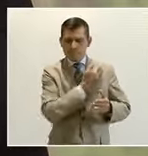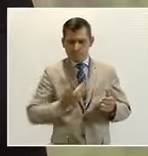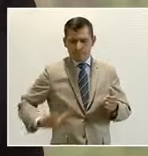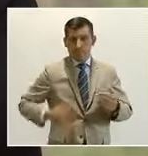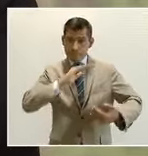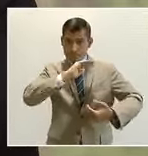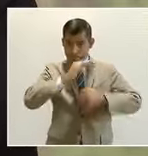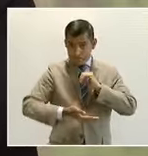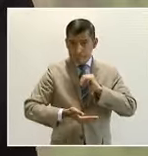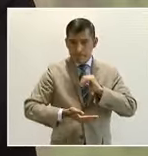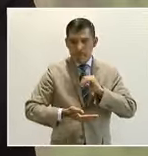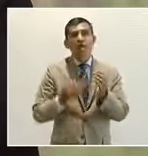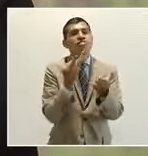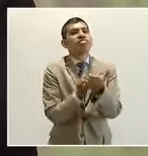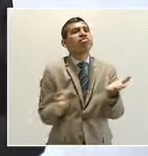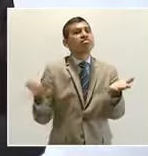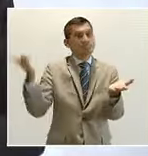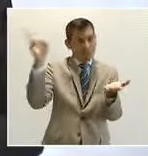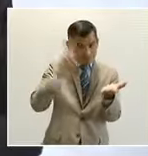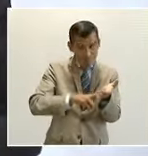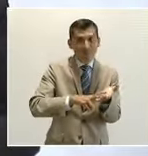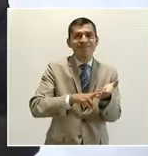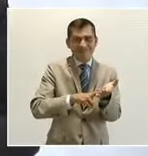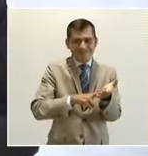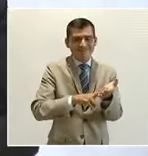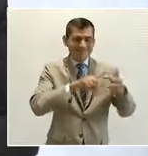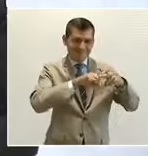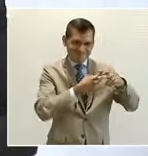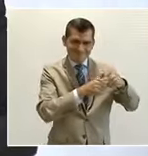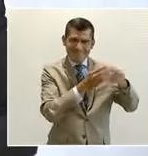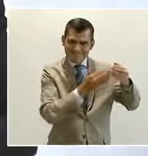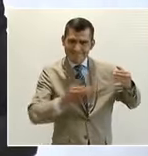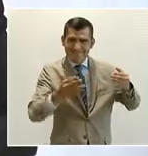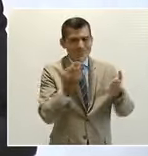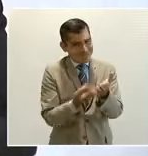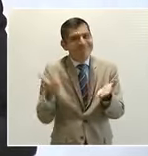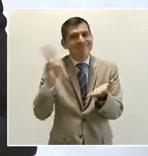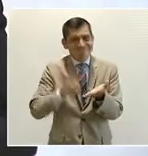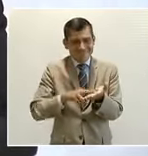de cuando comenzamos con la pensión